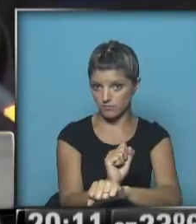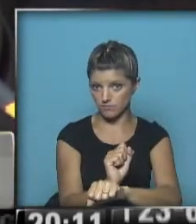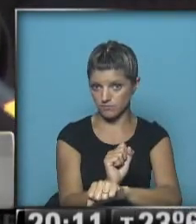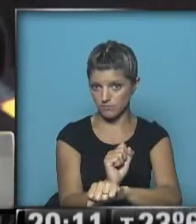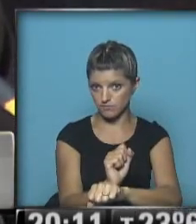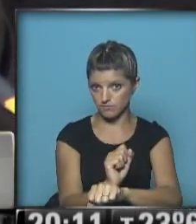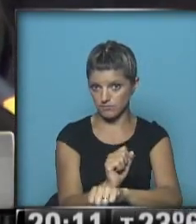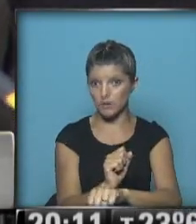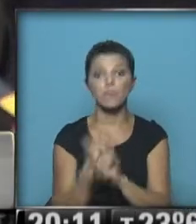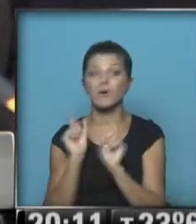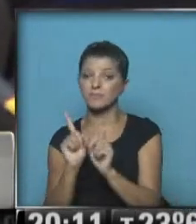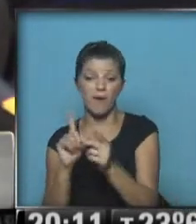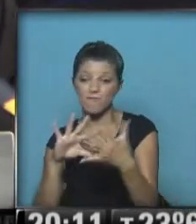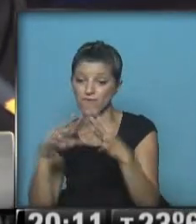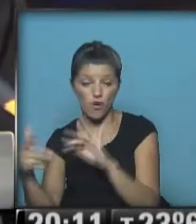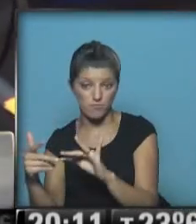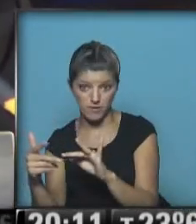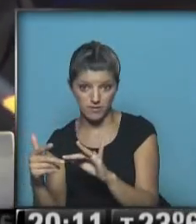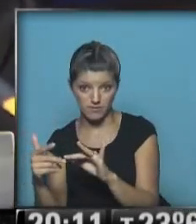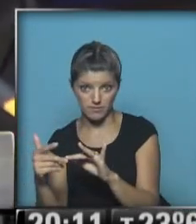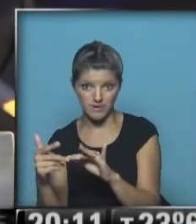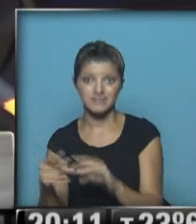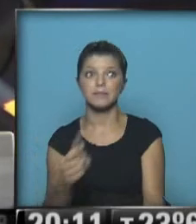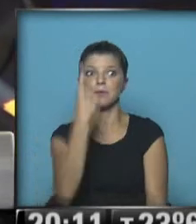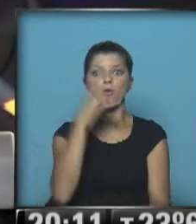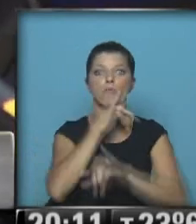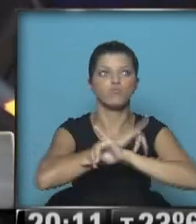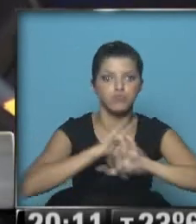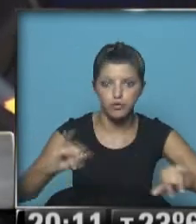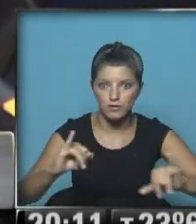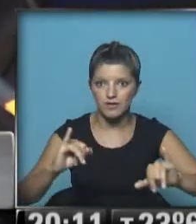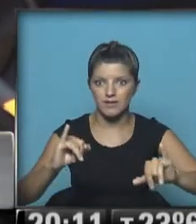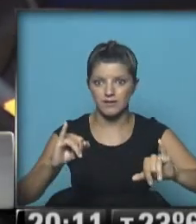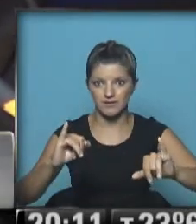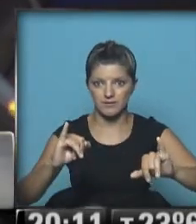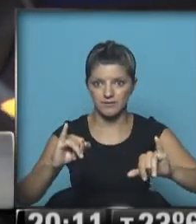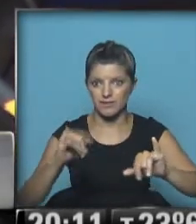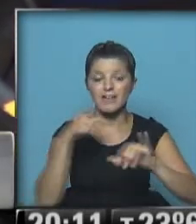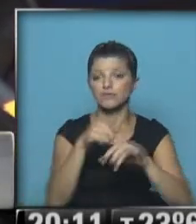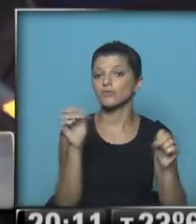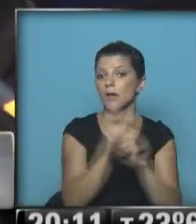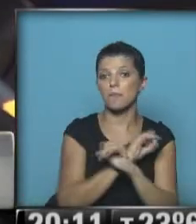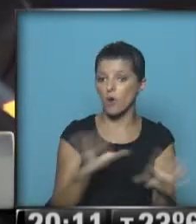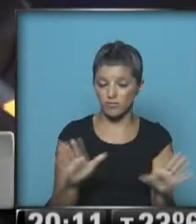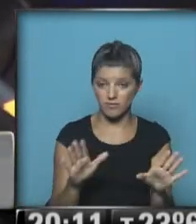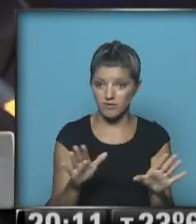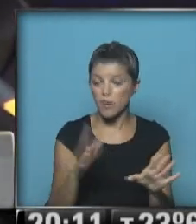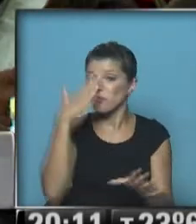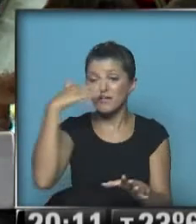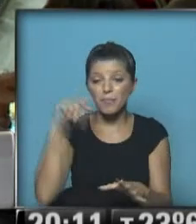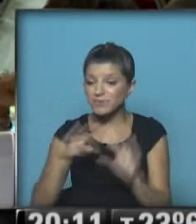que por su propia naturaleza anticipar las conocerlas ex-ante frustrando su